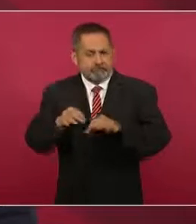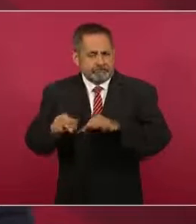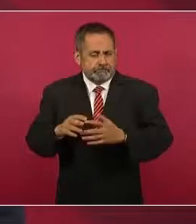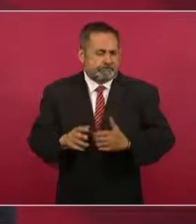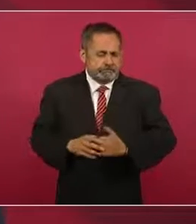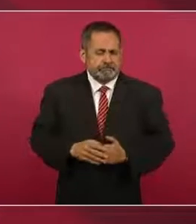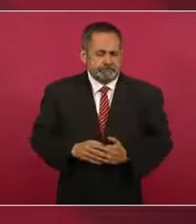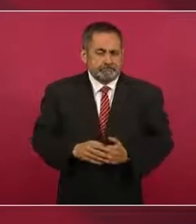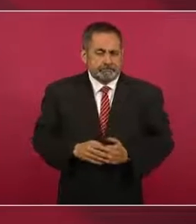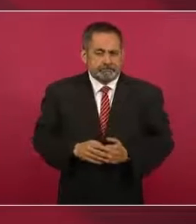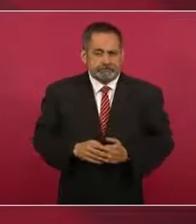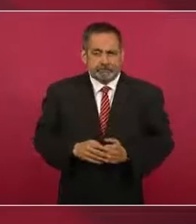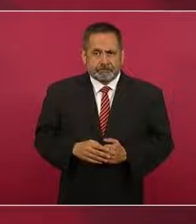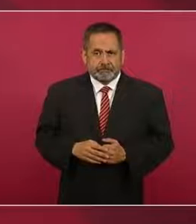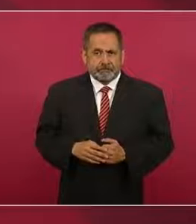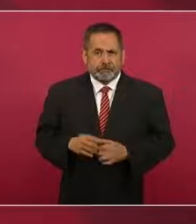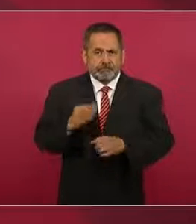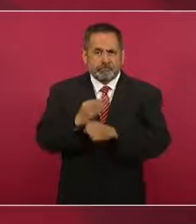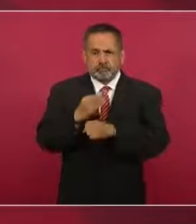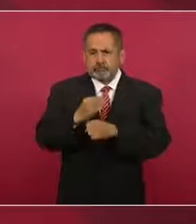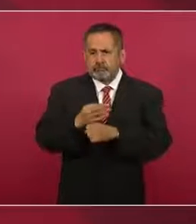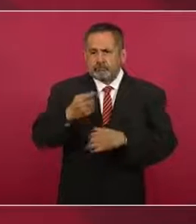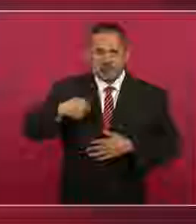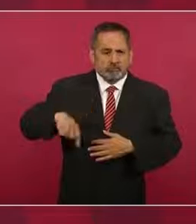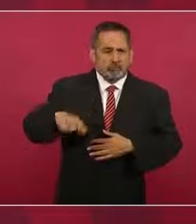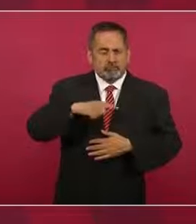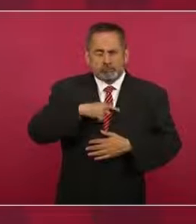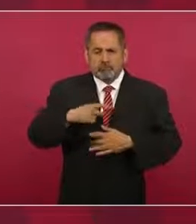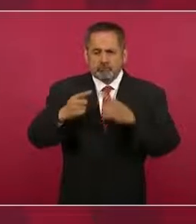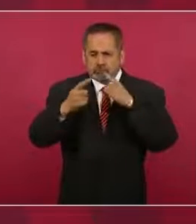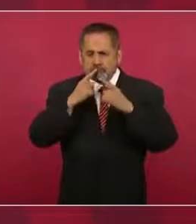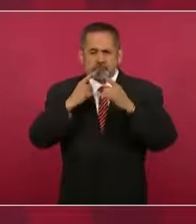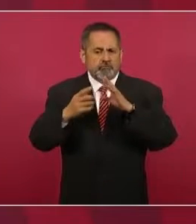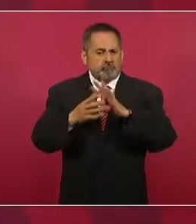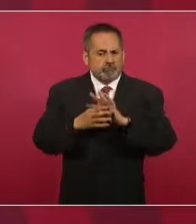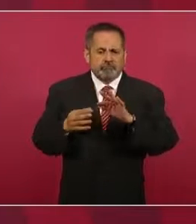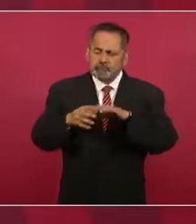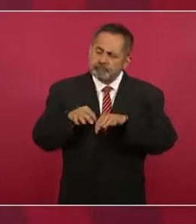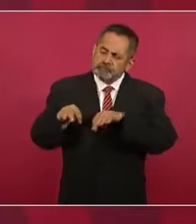y estamos llevando a cabo